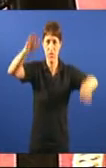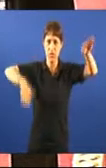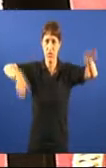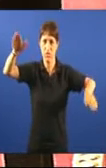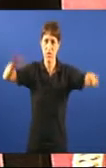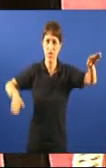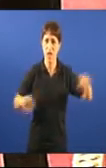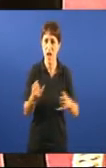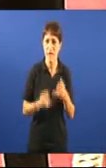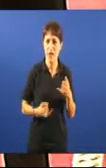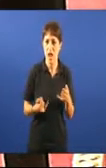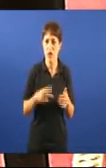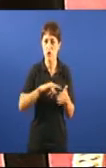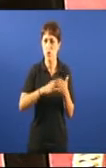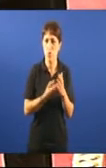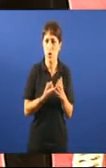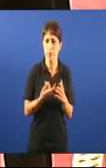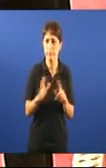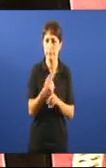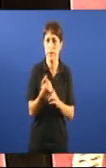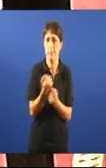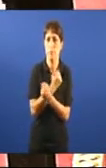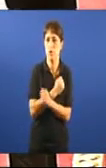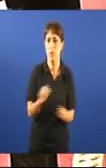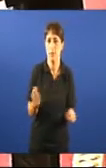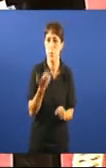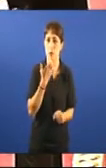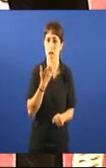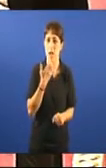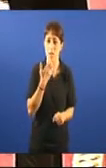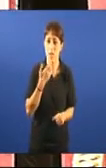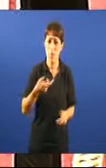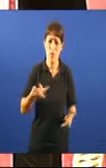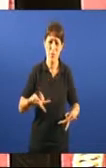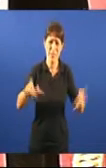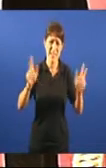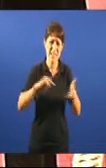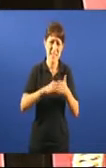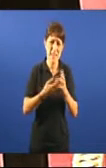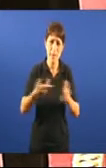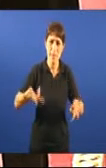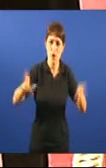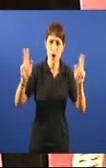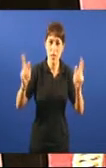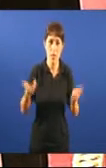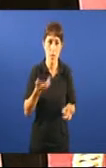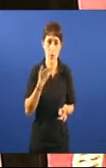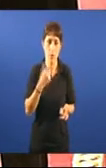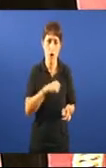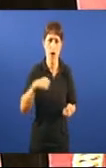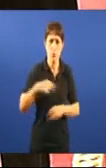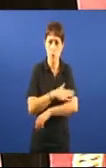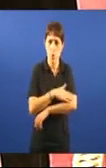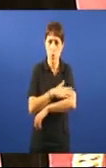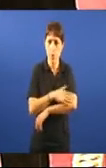posíbel exercer a democracia sen soberanía. Pero, ademais, nun mundo globalizado, se non tes